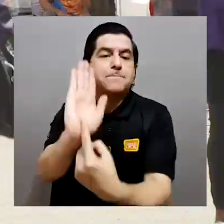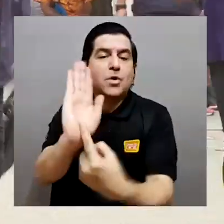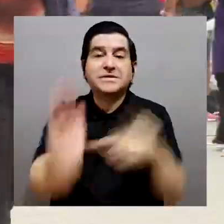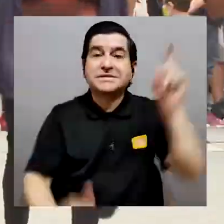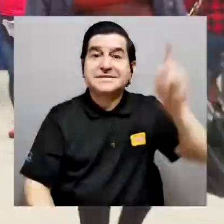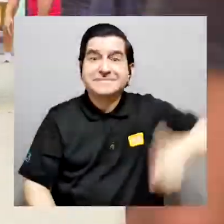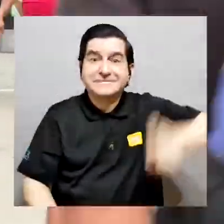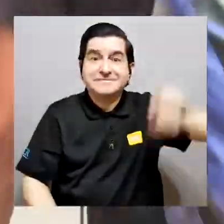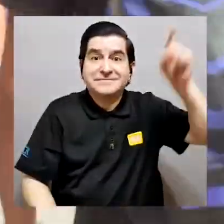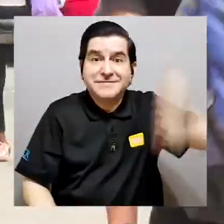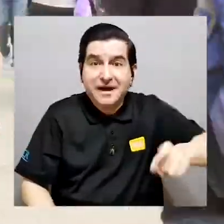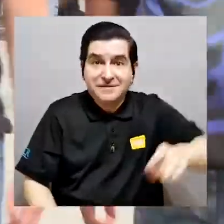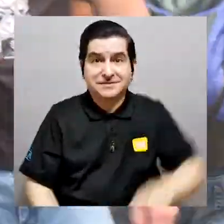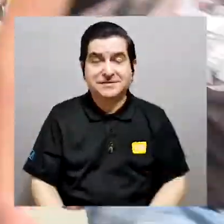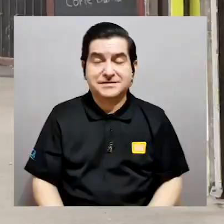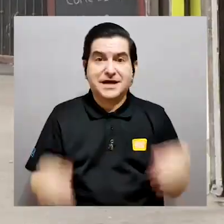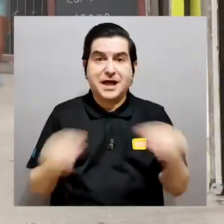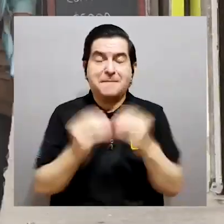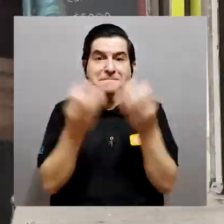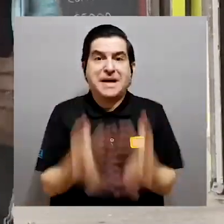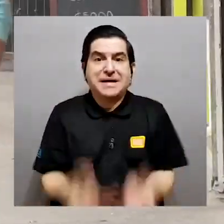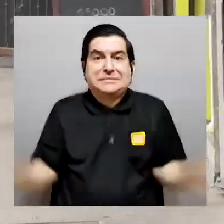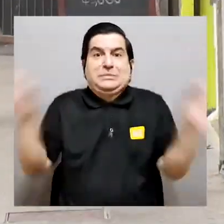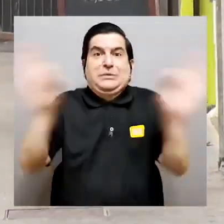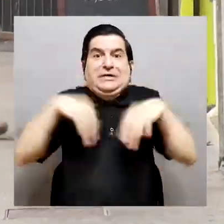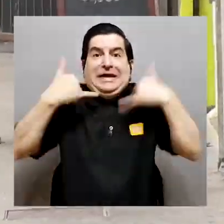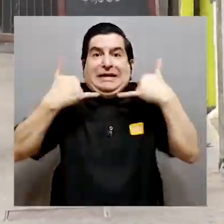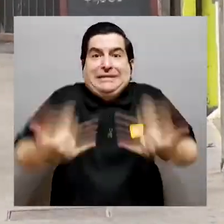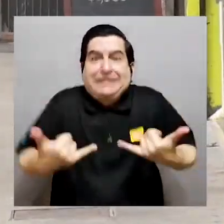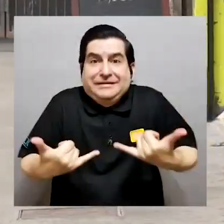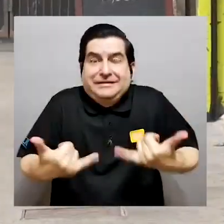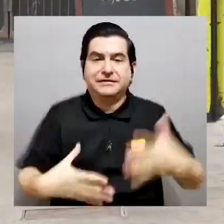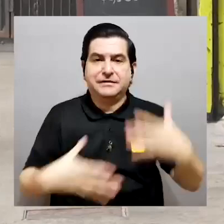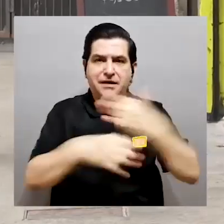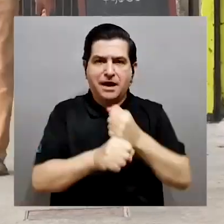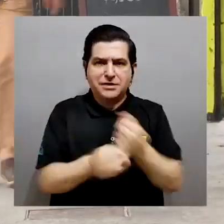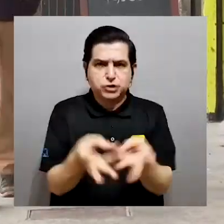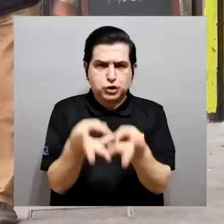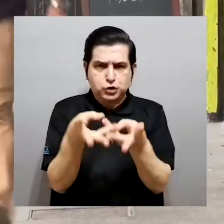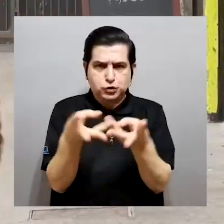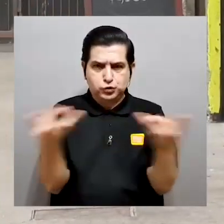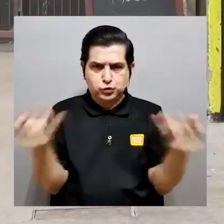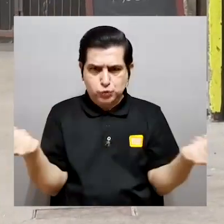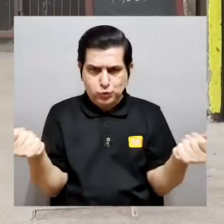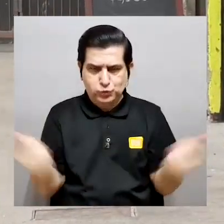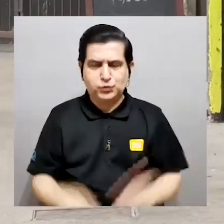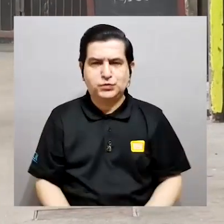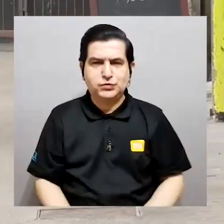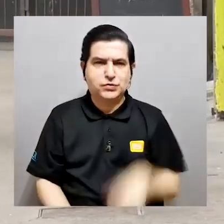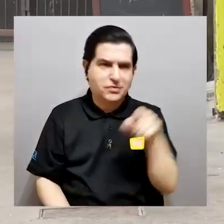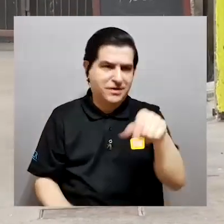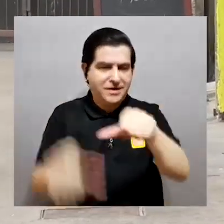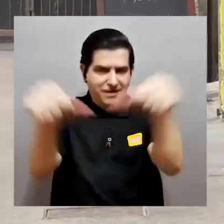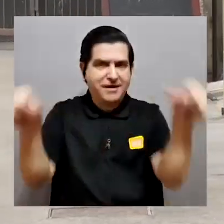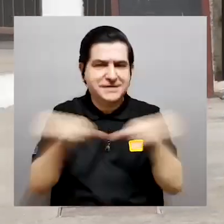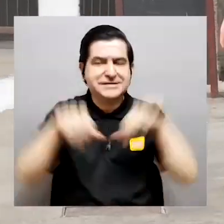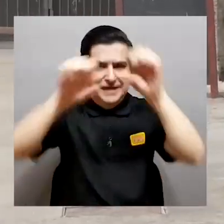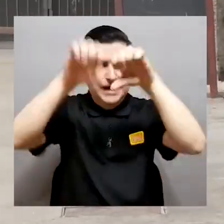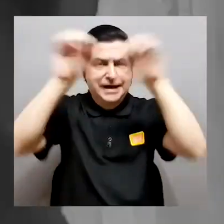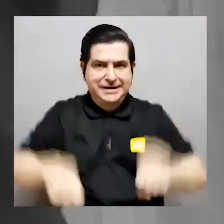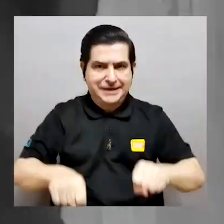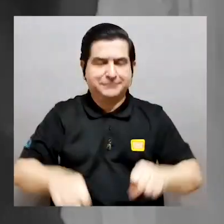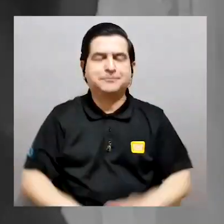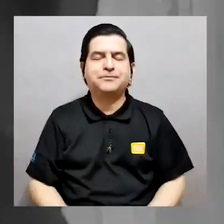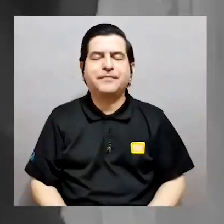una necesidad todavía más imperiosa, ¿verdad? De hacer una solución en este